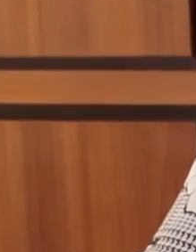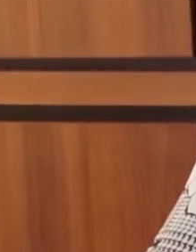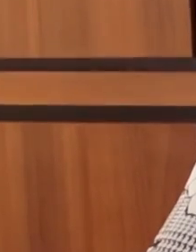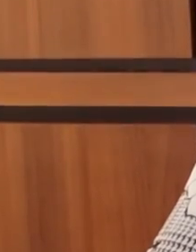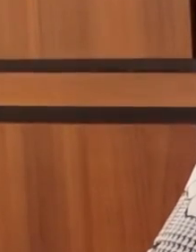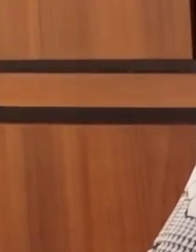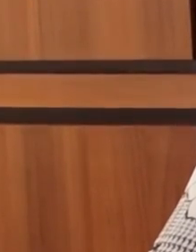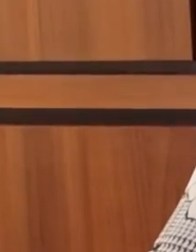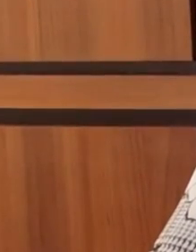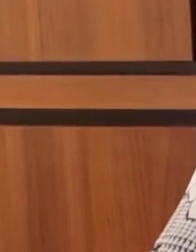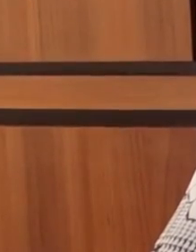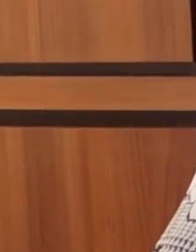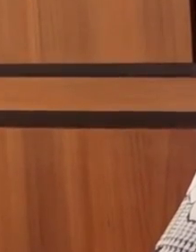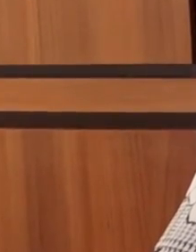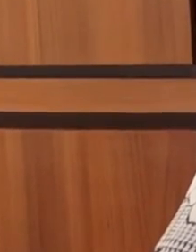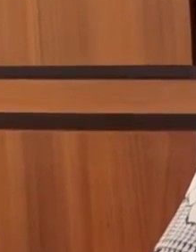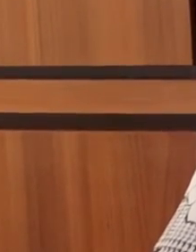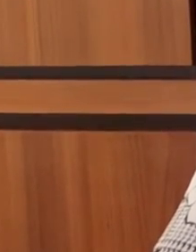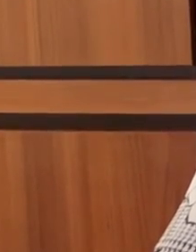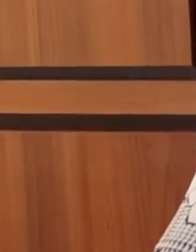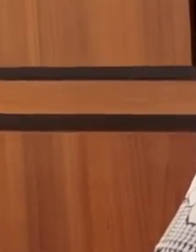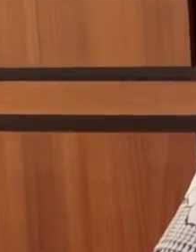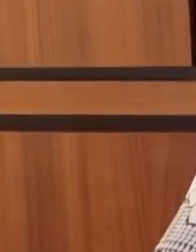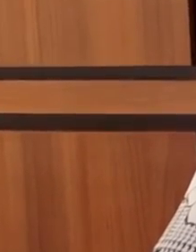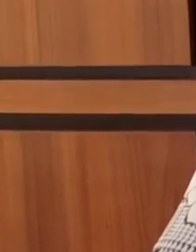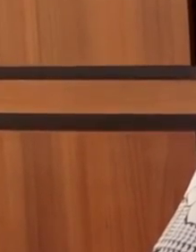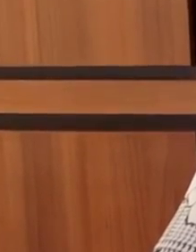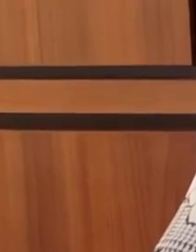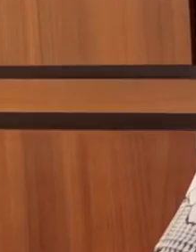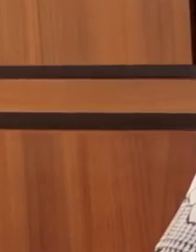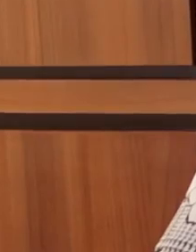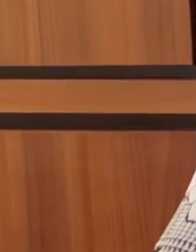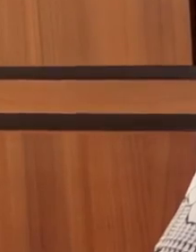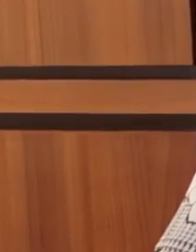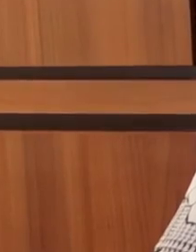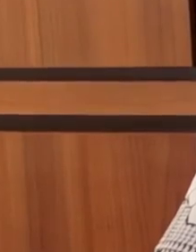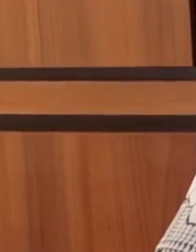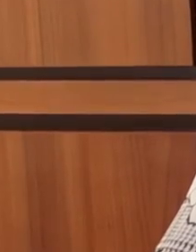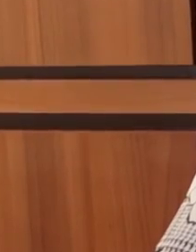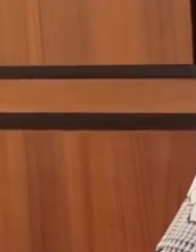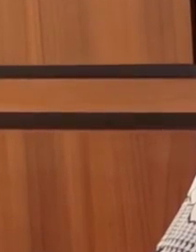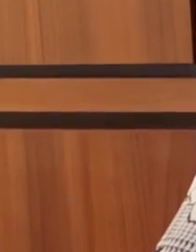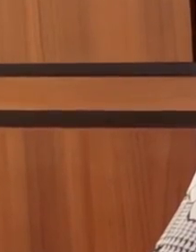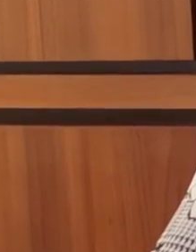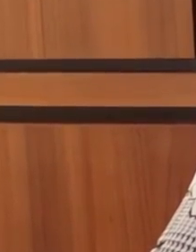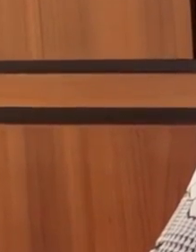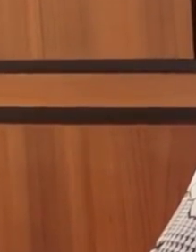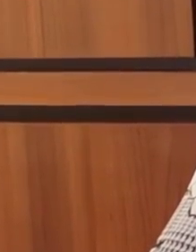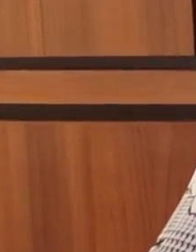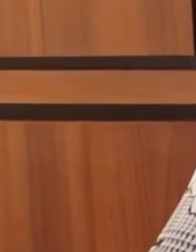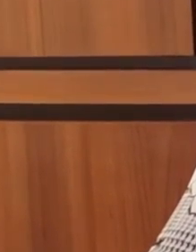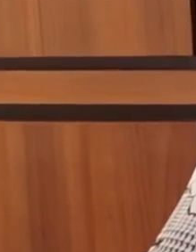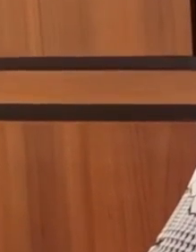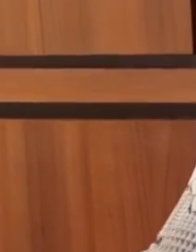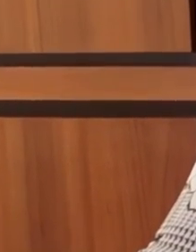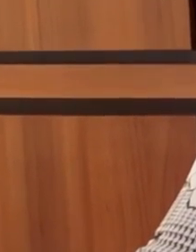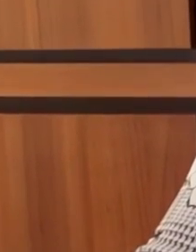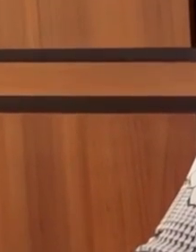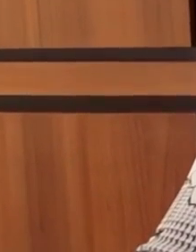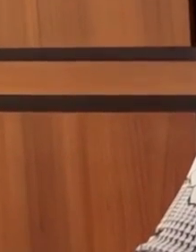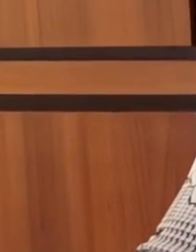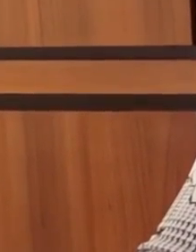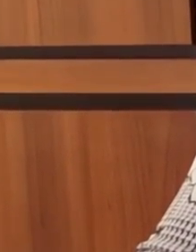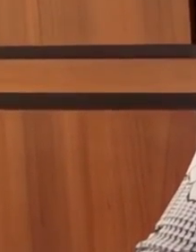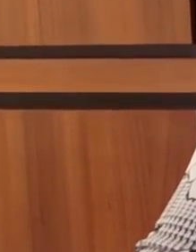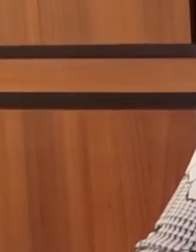candidatos, la agenda de auscultación, las formas de participación de las instituciones públicas, organizaciones sociales